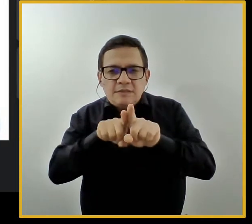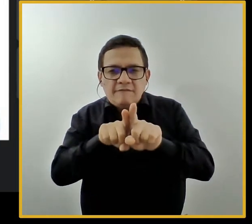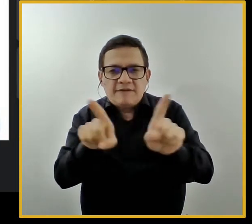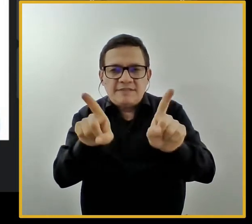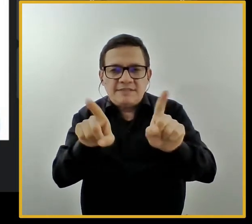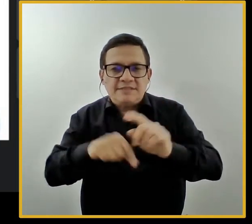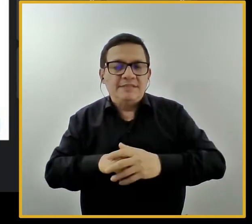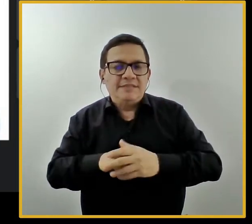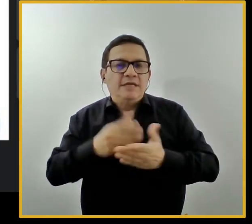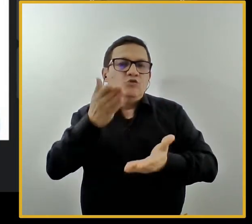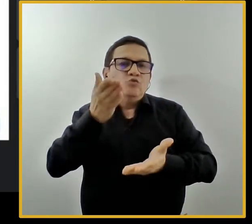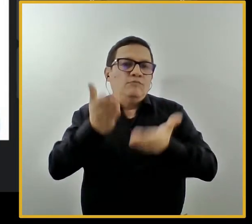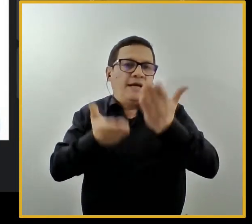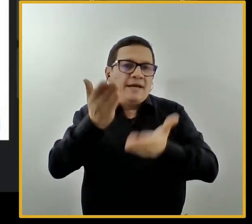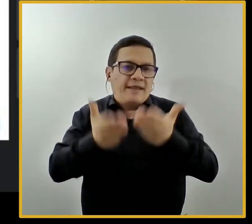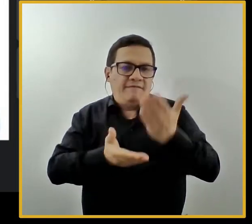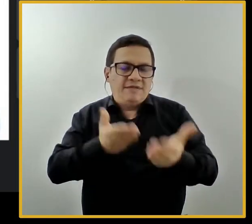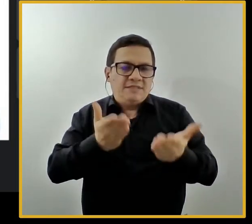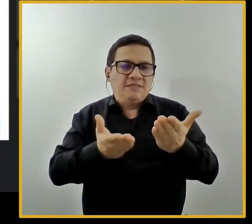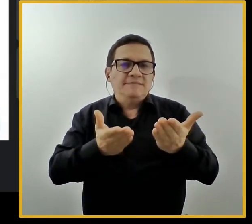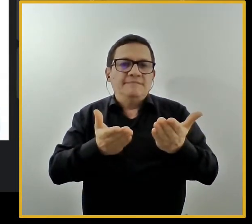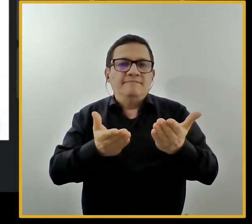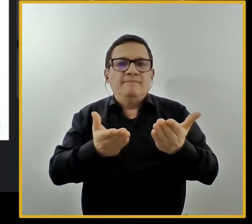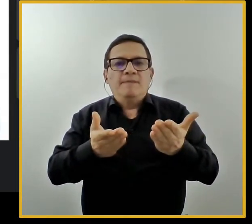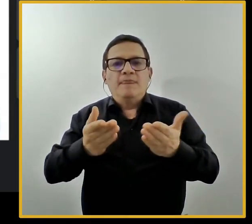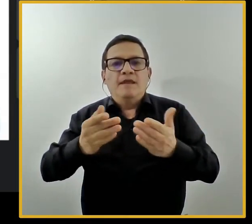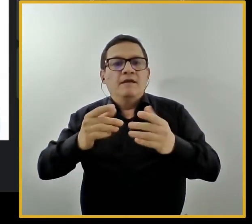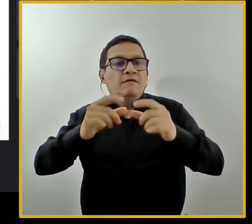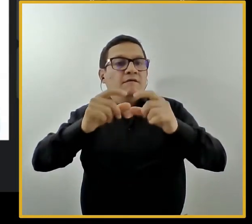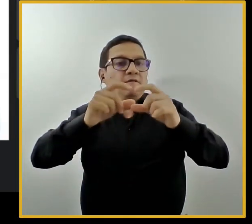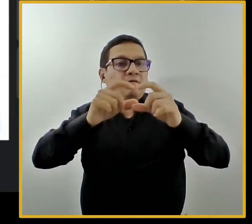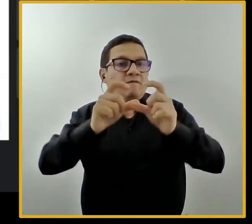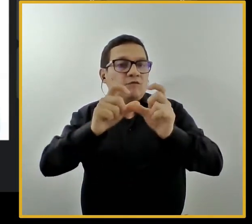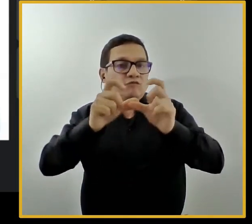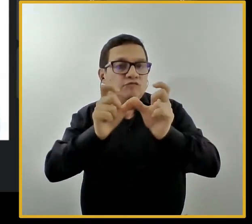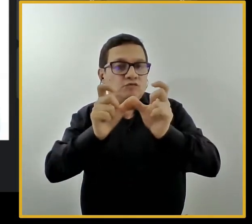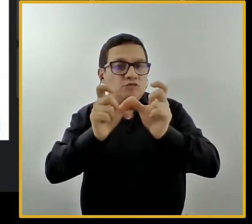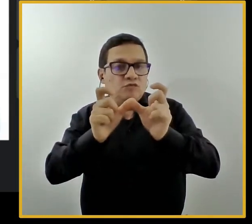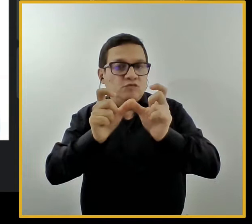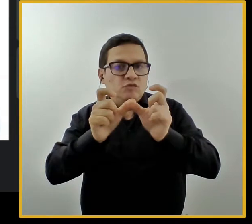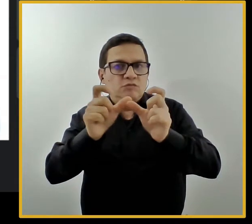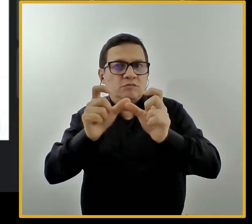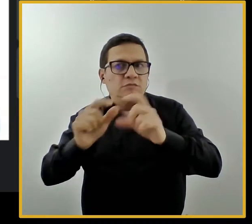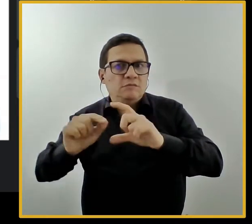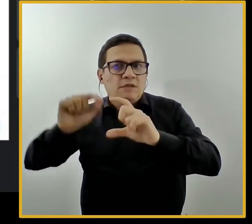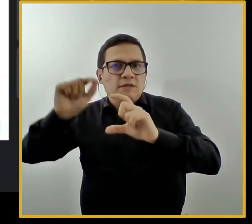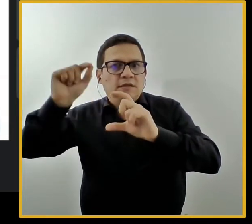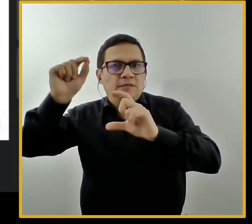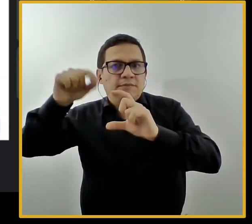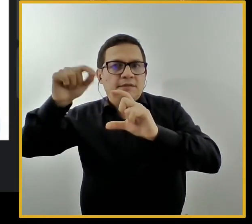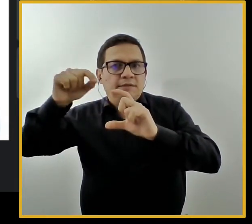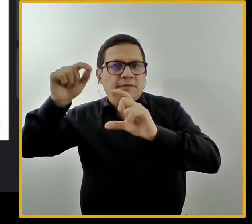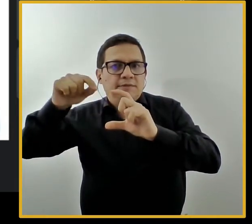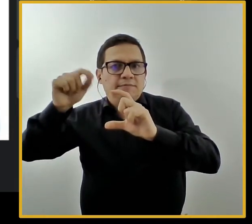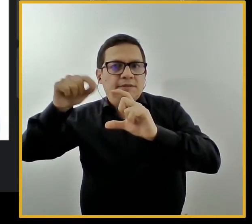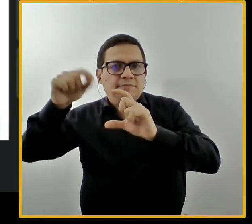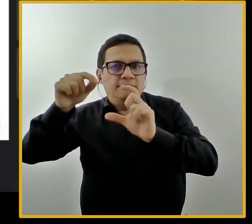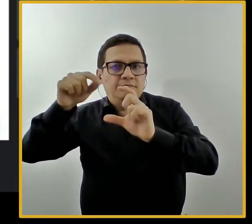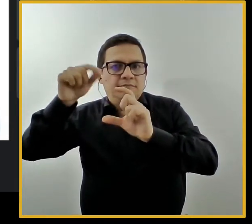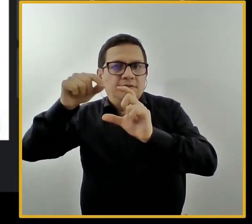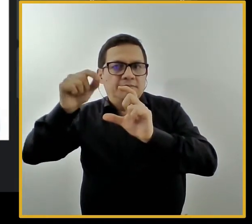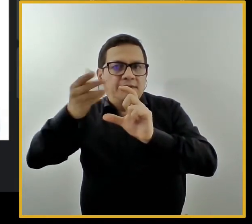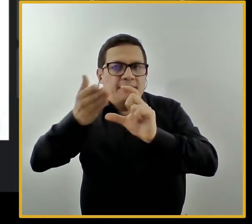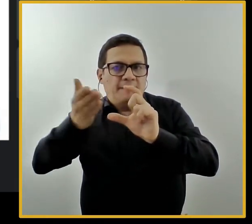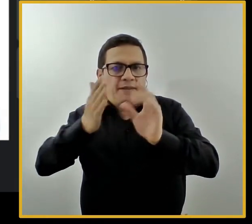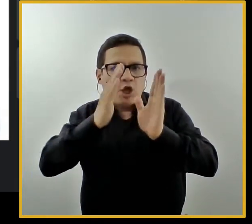¿no? Las variables, las funciones y sus derivadas dependiendo pues el orden que se